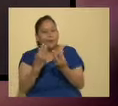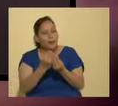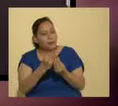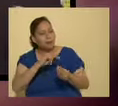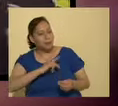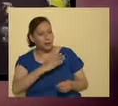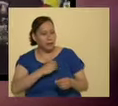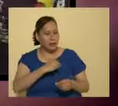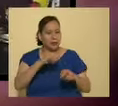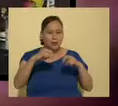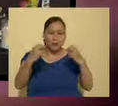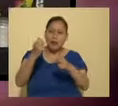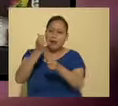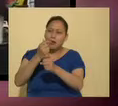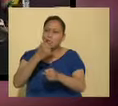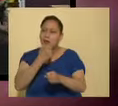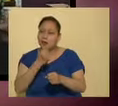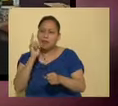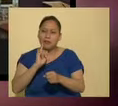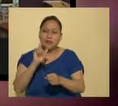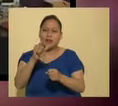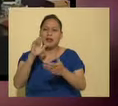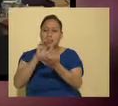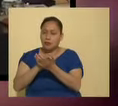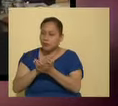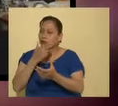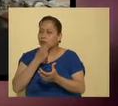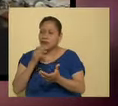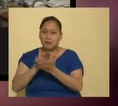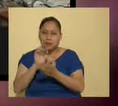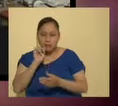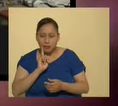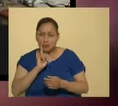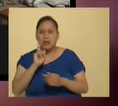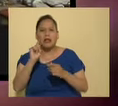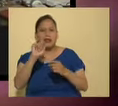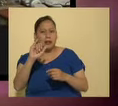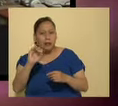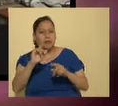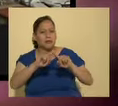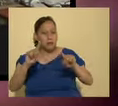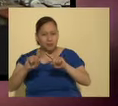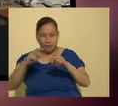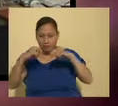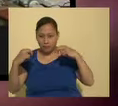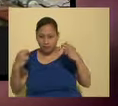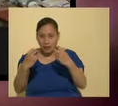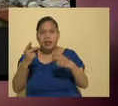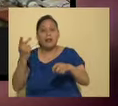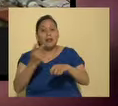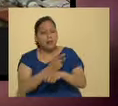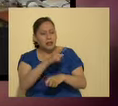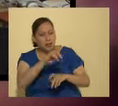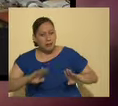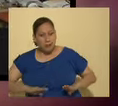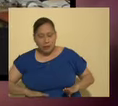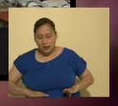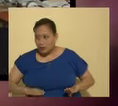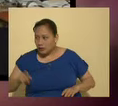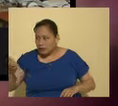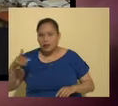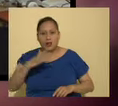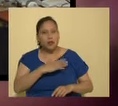nuestros hijos, los abuelos, el esposo, la esposa y los tíos. ¿Pero qué pasa cuando la pareja nos enteramos